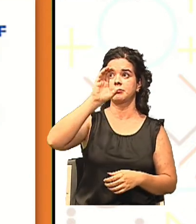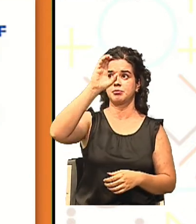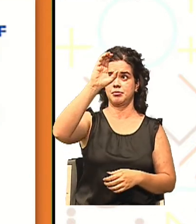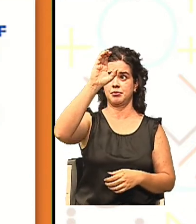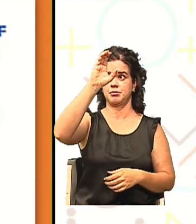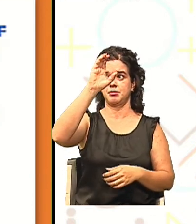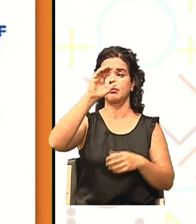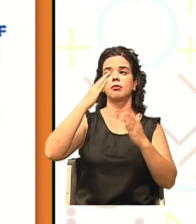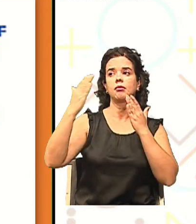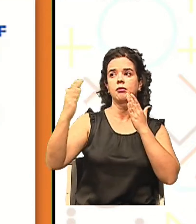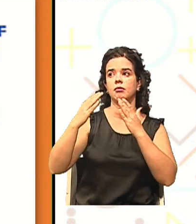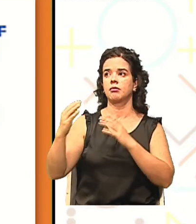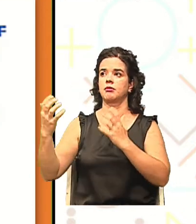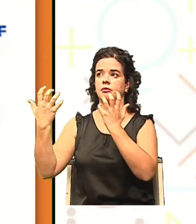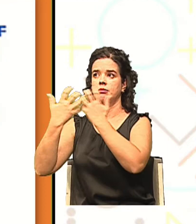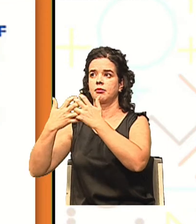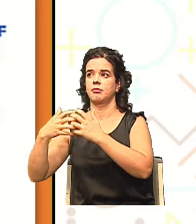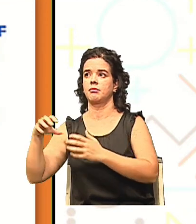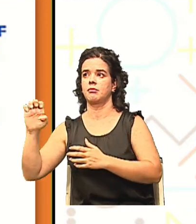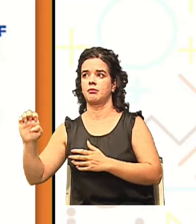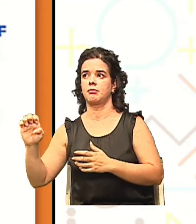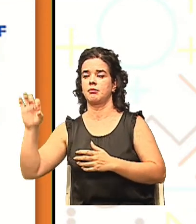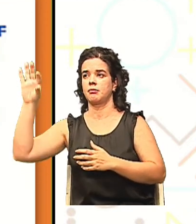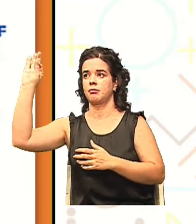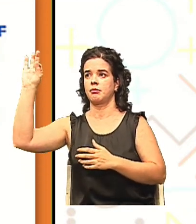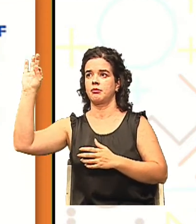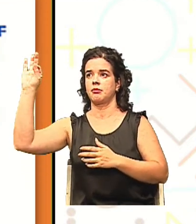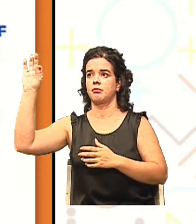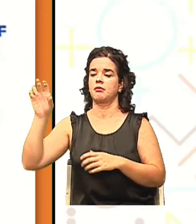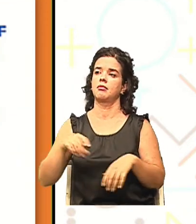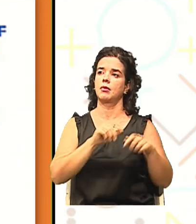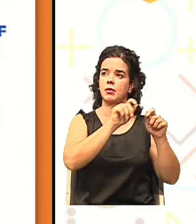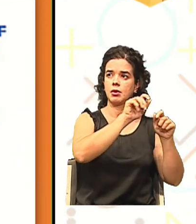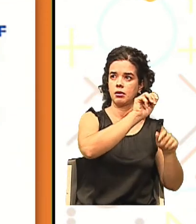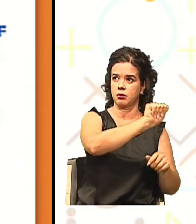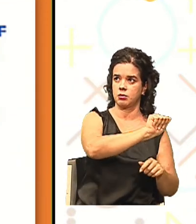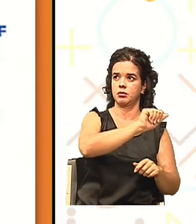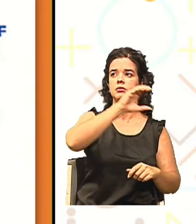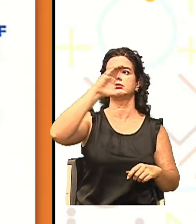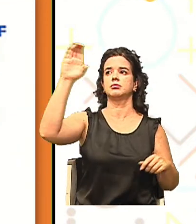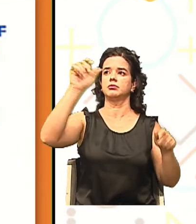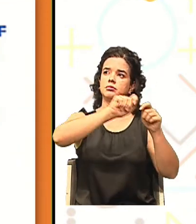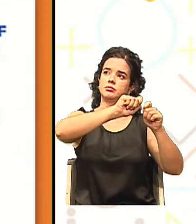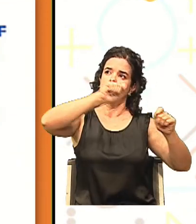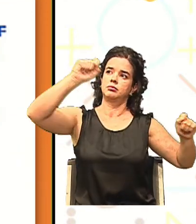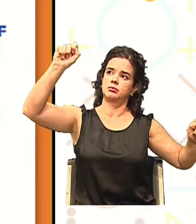que es el de color rojo. Y el lado AC lo comparamos con el lado